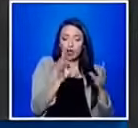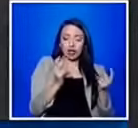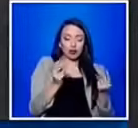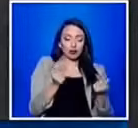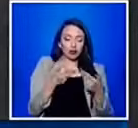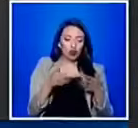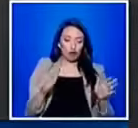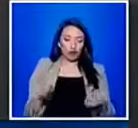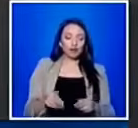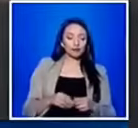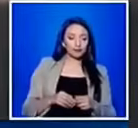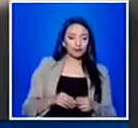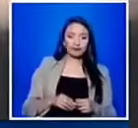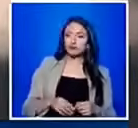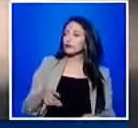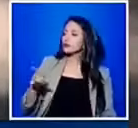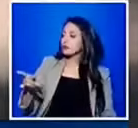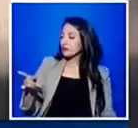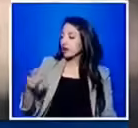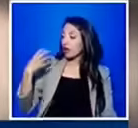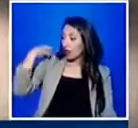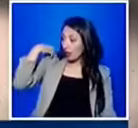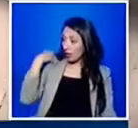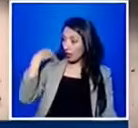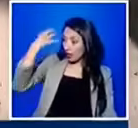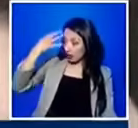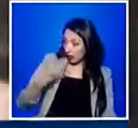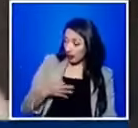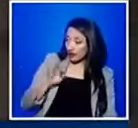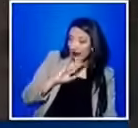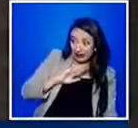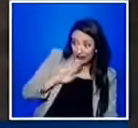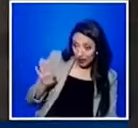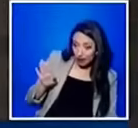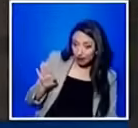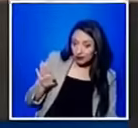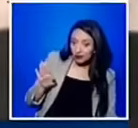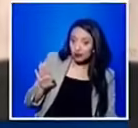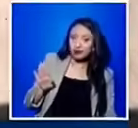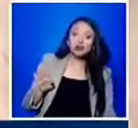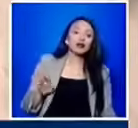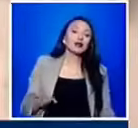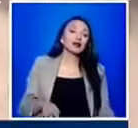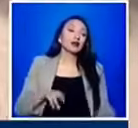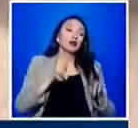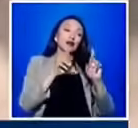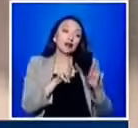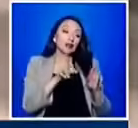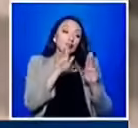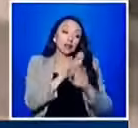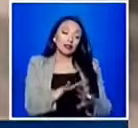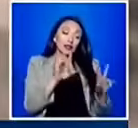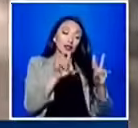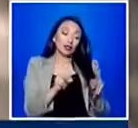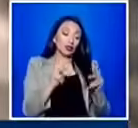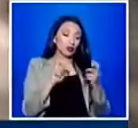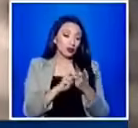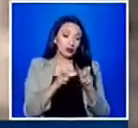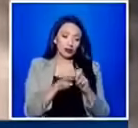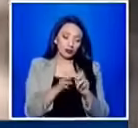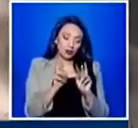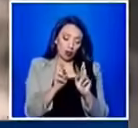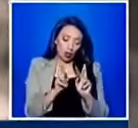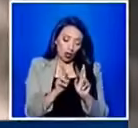la vía habilitada. Ingeniero, por favor, garantizado, esta vez ya no va a haber problemas. Esperemos que ya no tengamos este